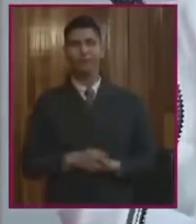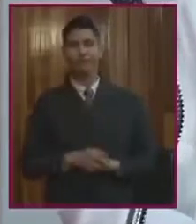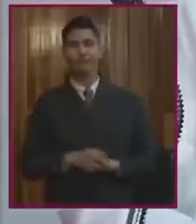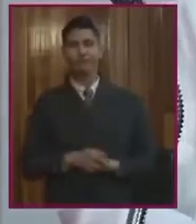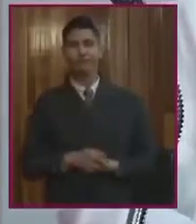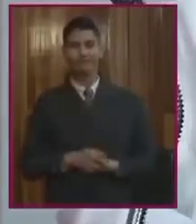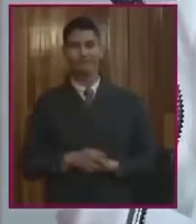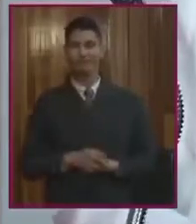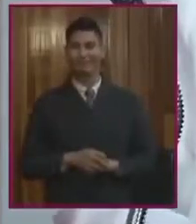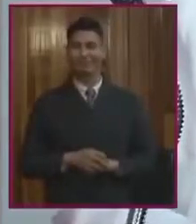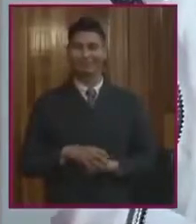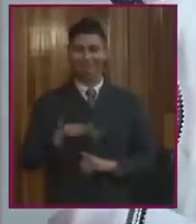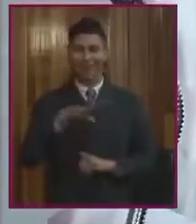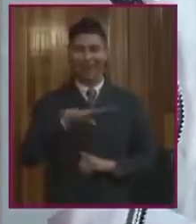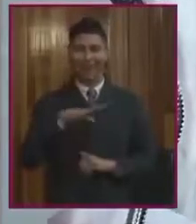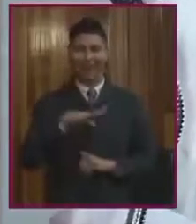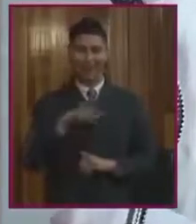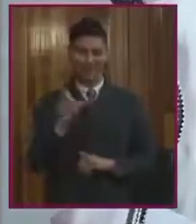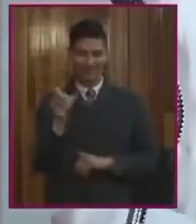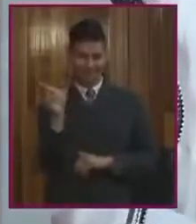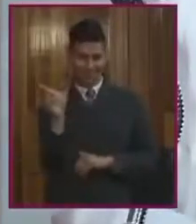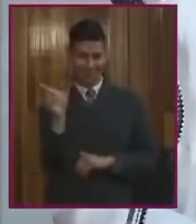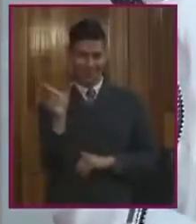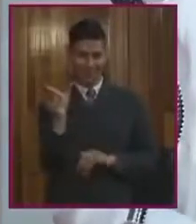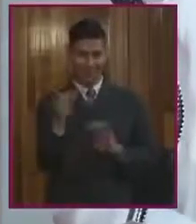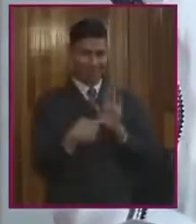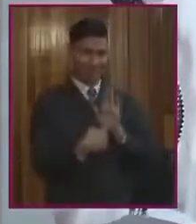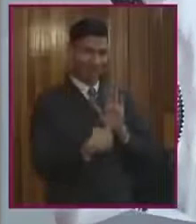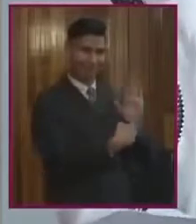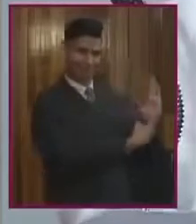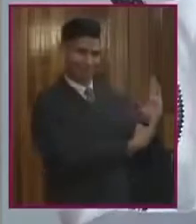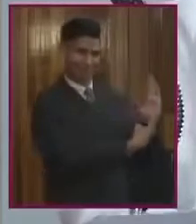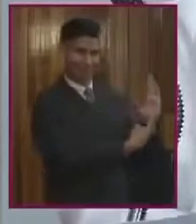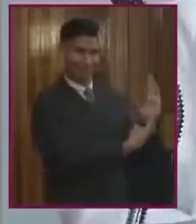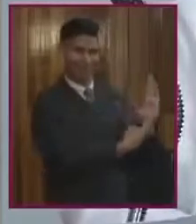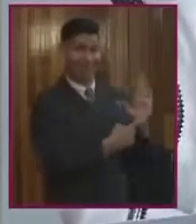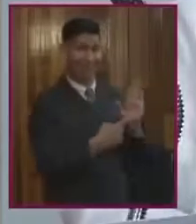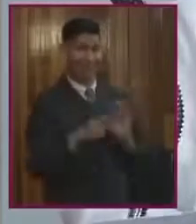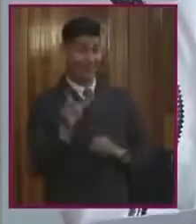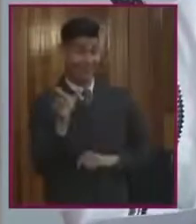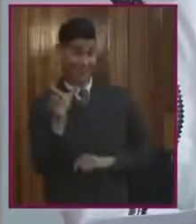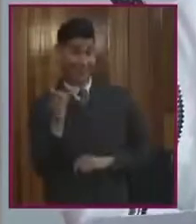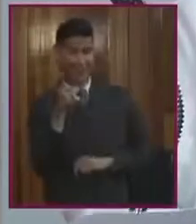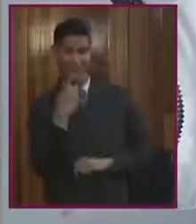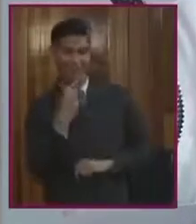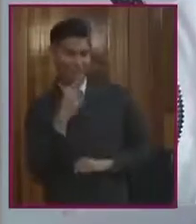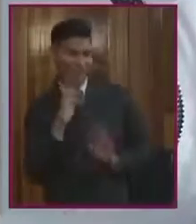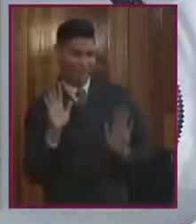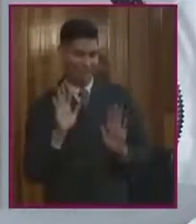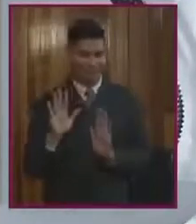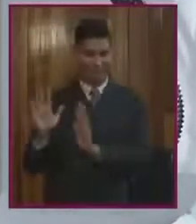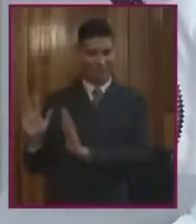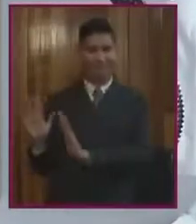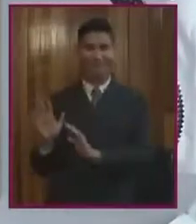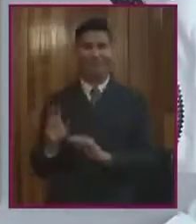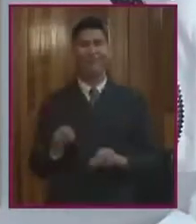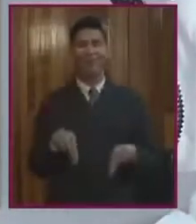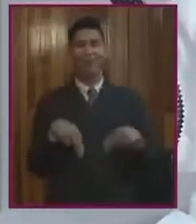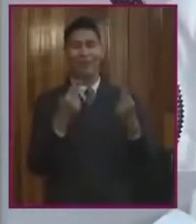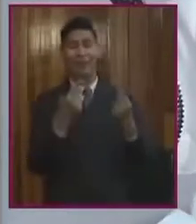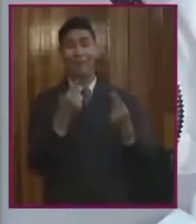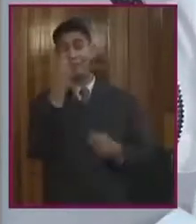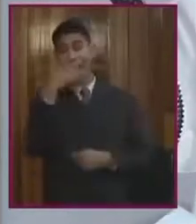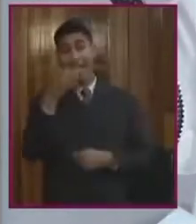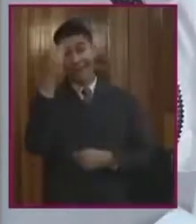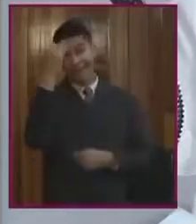discretamente nos hará notar, ojalá no sea la roja, cuando se nos esté agotando nuestro tiempo de